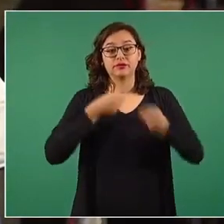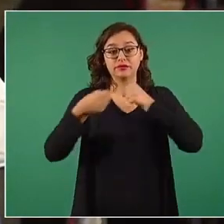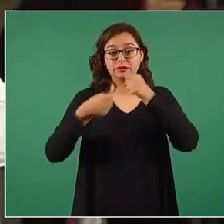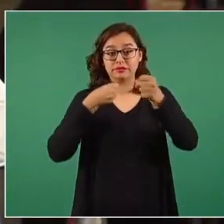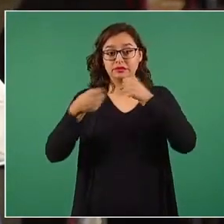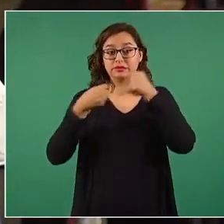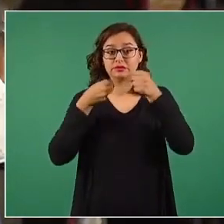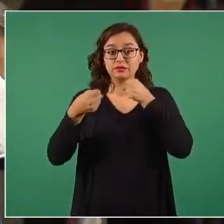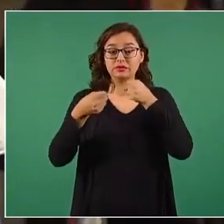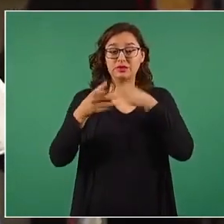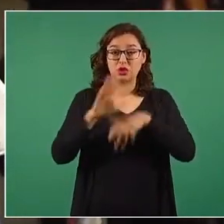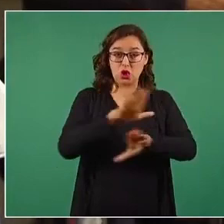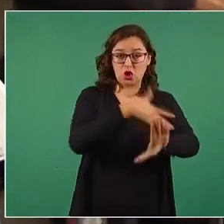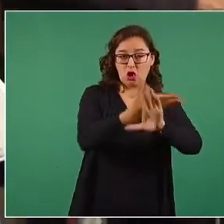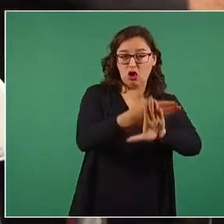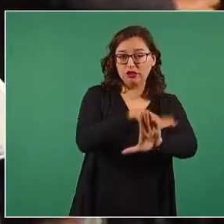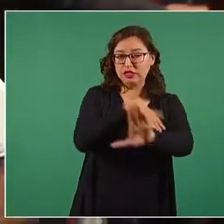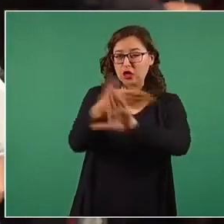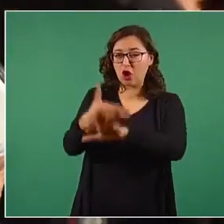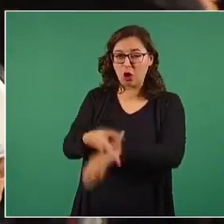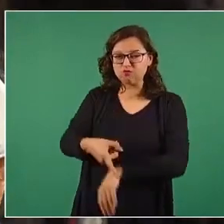medios y periodistas.